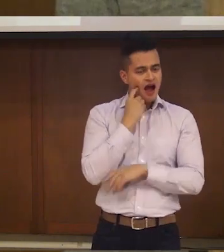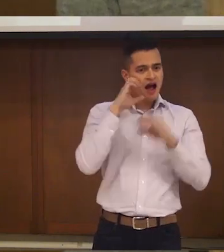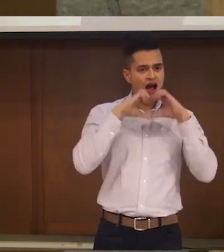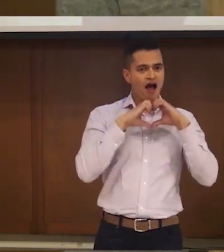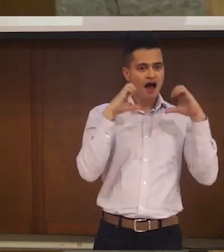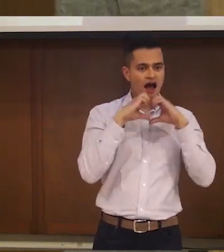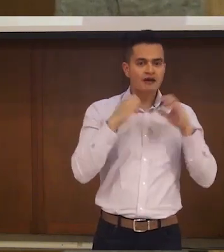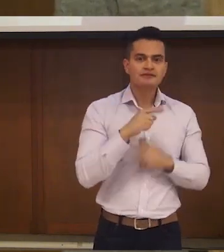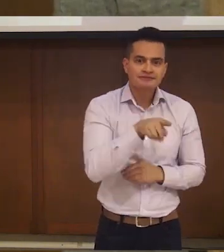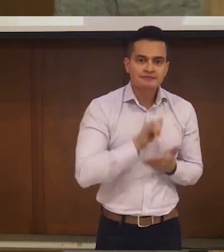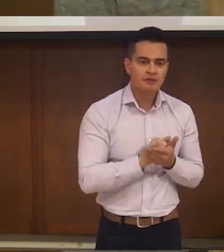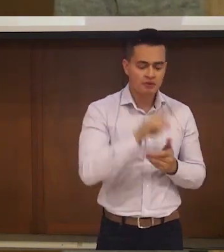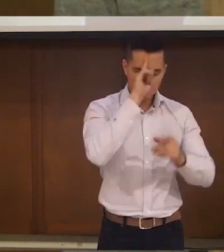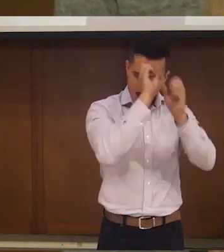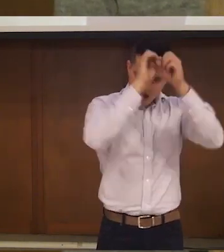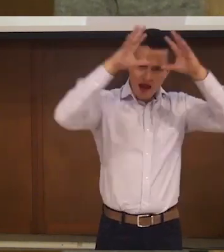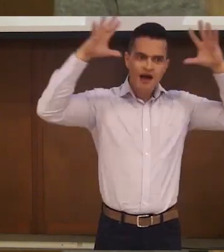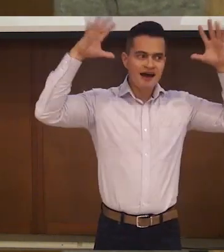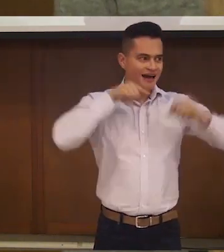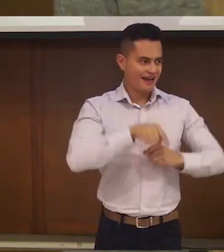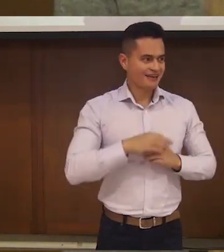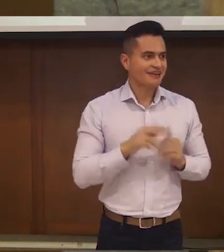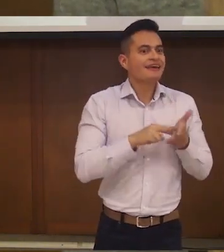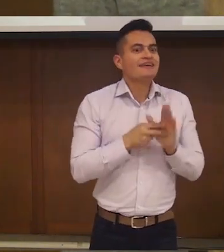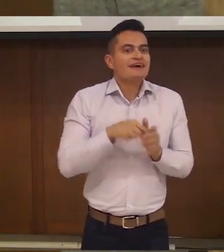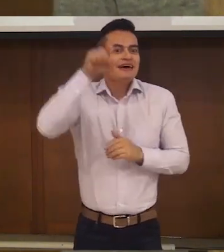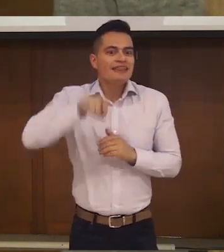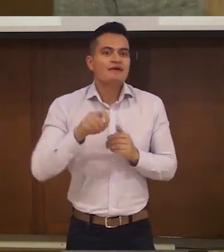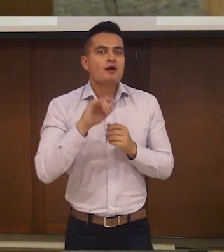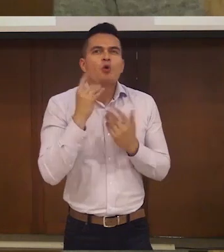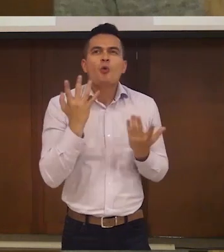de alguna manera, tenía que aparecer